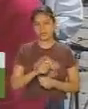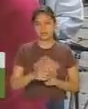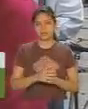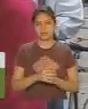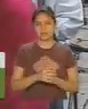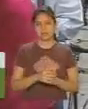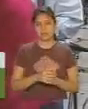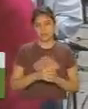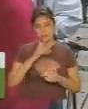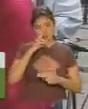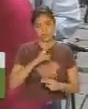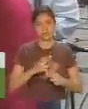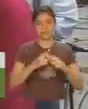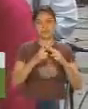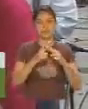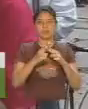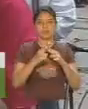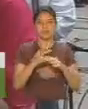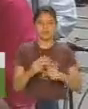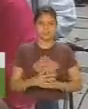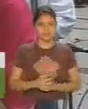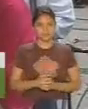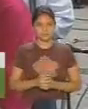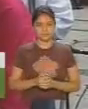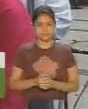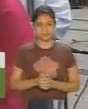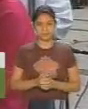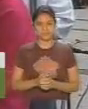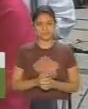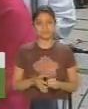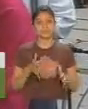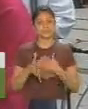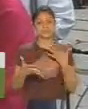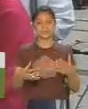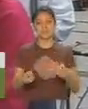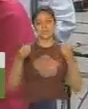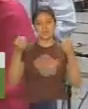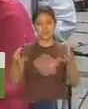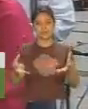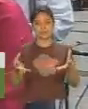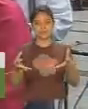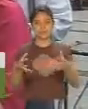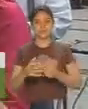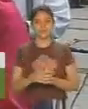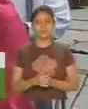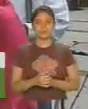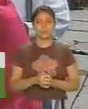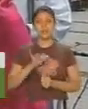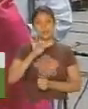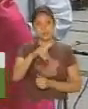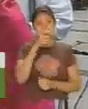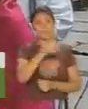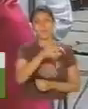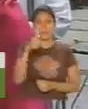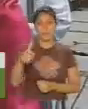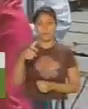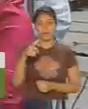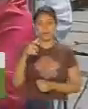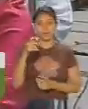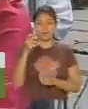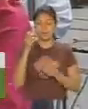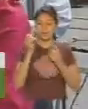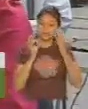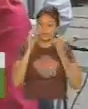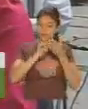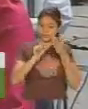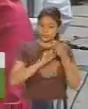Y la homenajeamos nada más y nada menos que con la entrega del pueblo legislador a